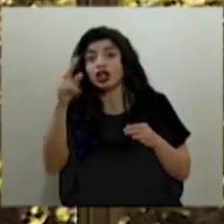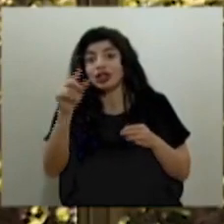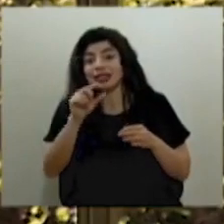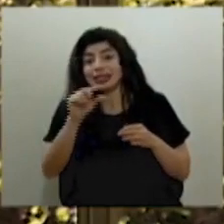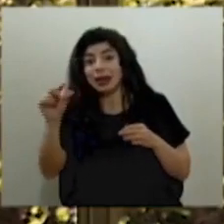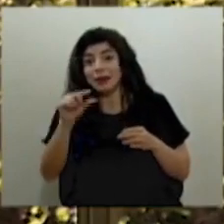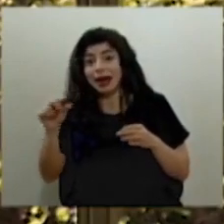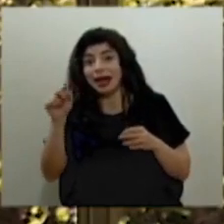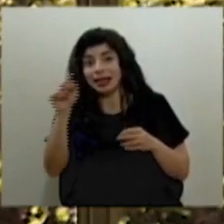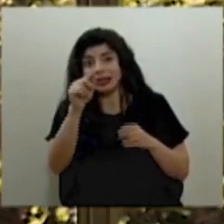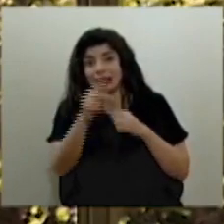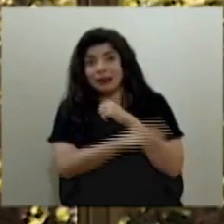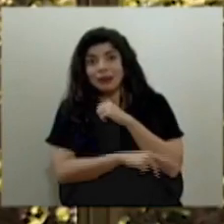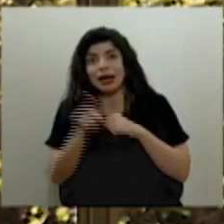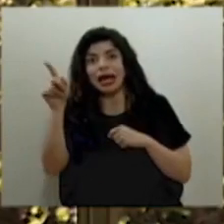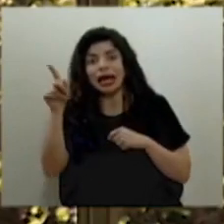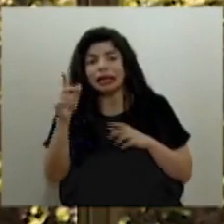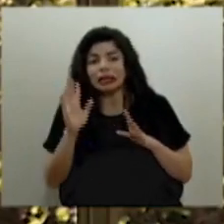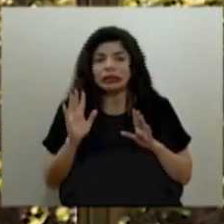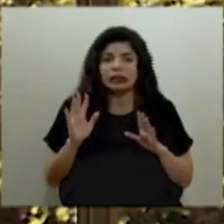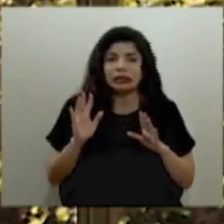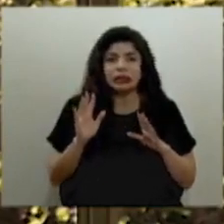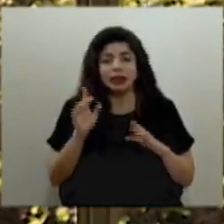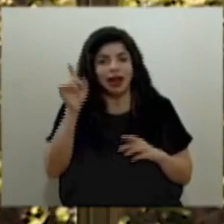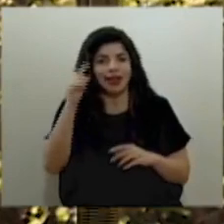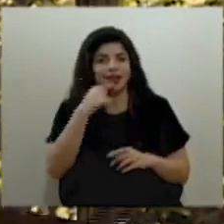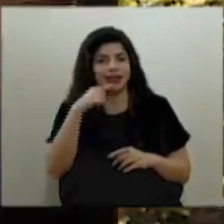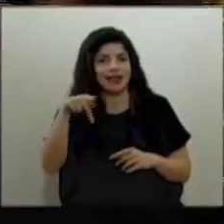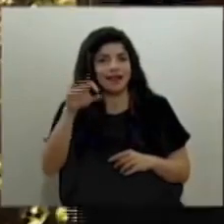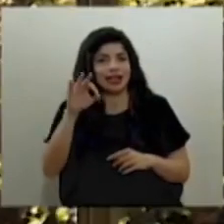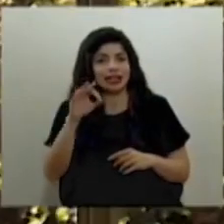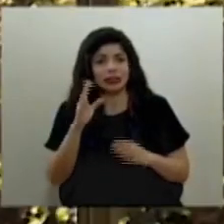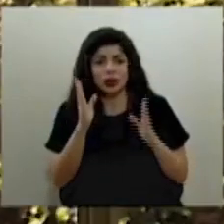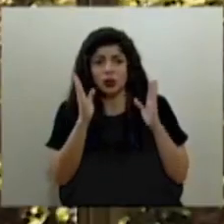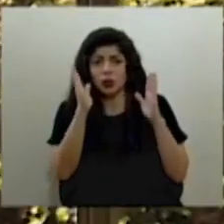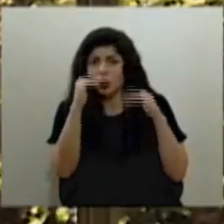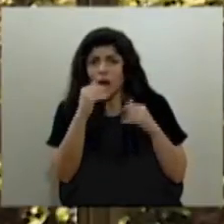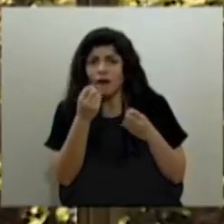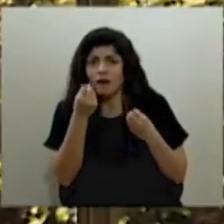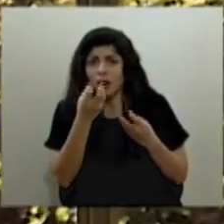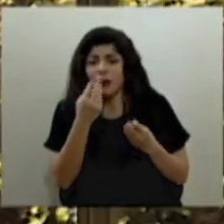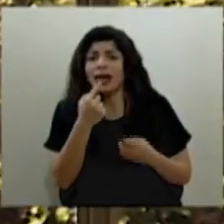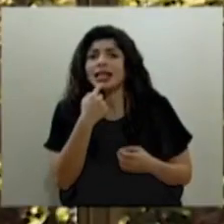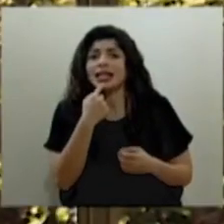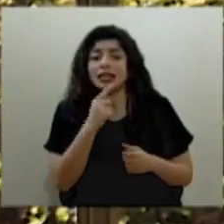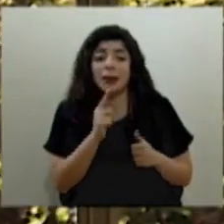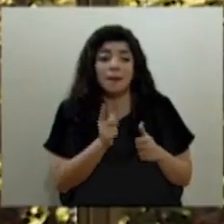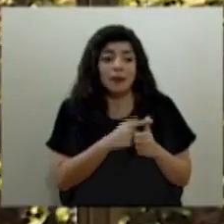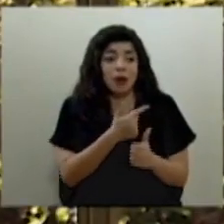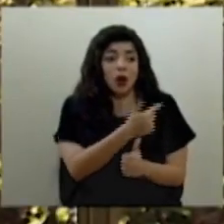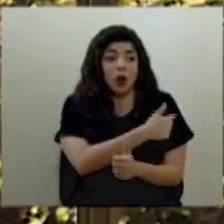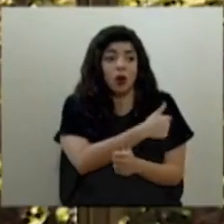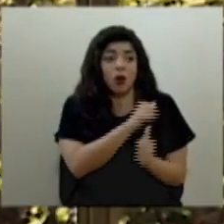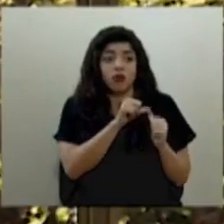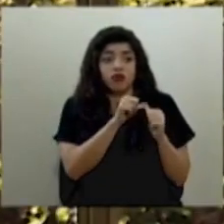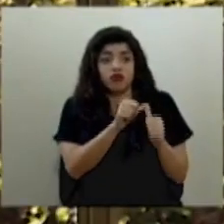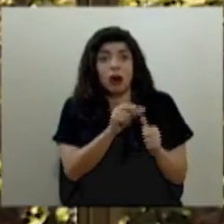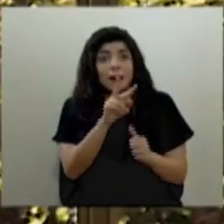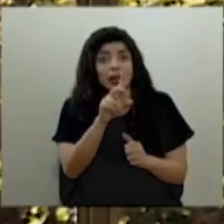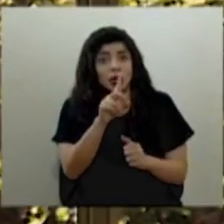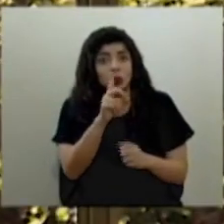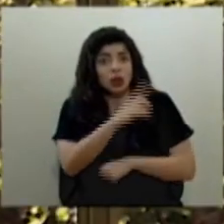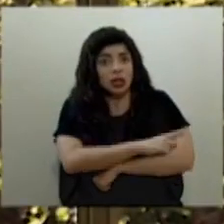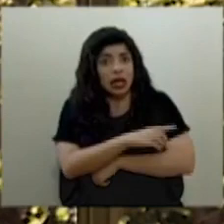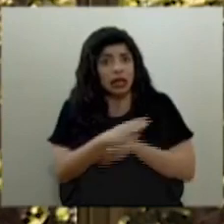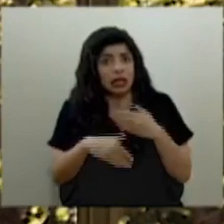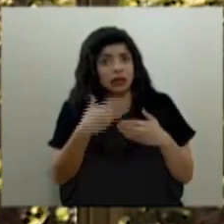países lo han hecho. Ellos advierten, textualmente dice, no existen datos para demostrar que la protección de la primera dosis se mantiene después de los 21 días.